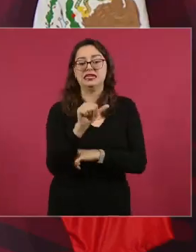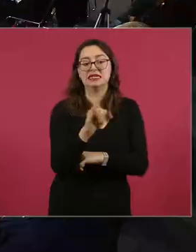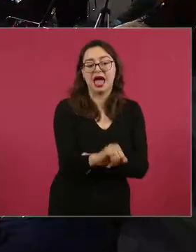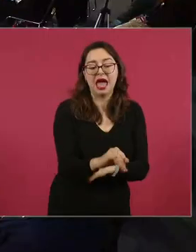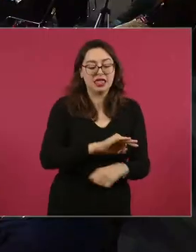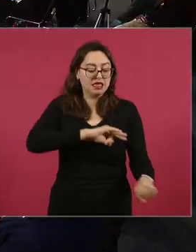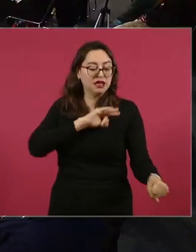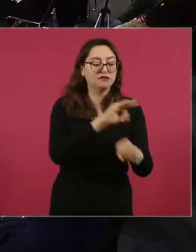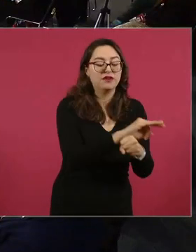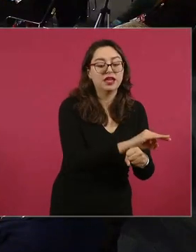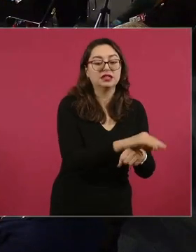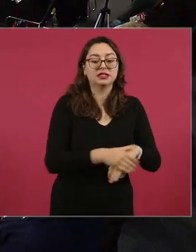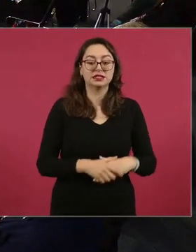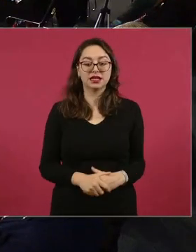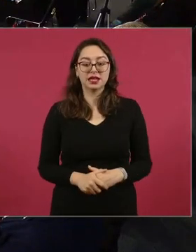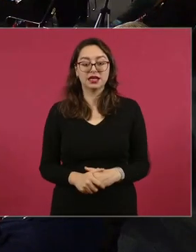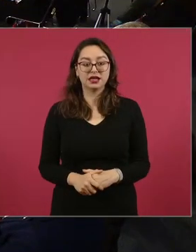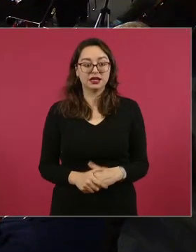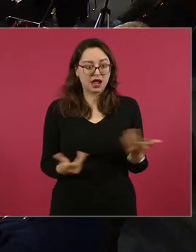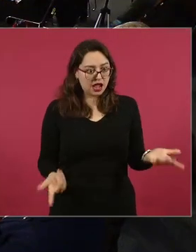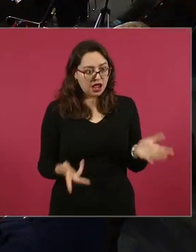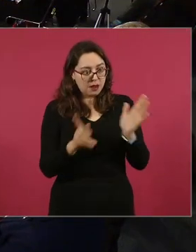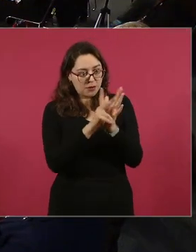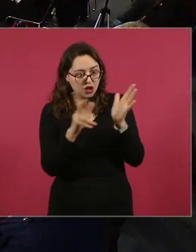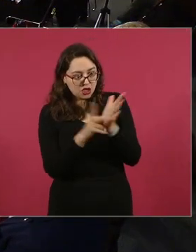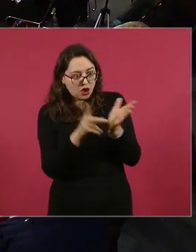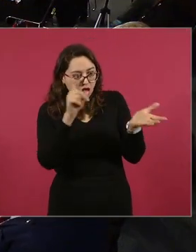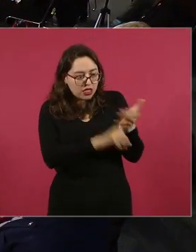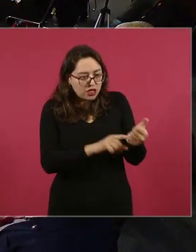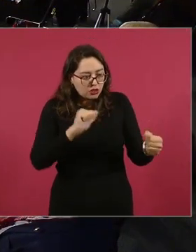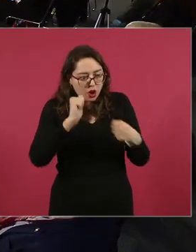¿Hay algo de la transparencia aquí,